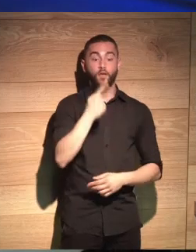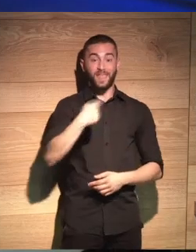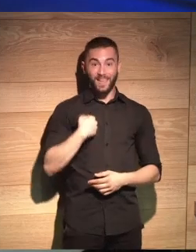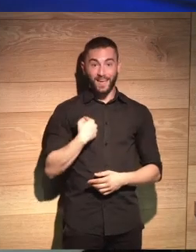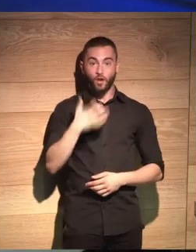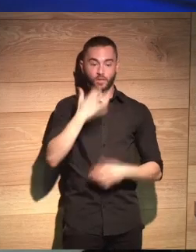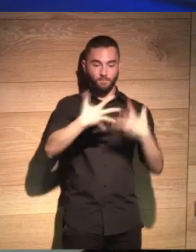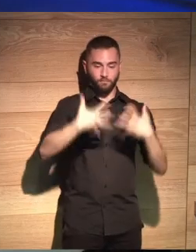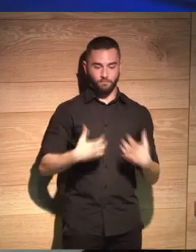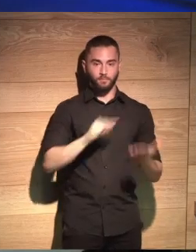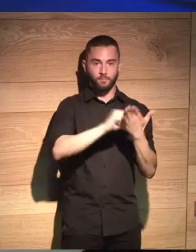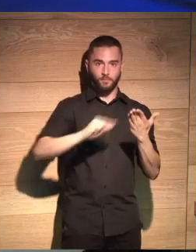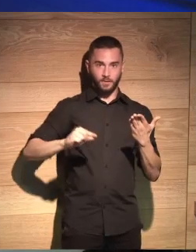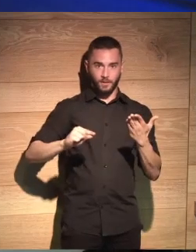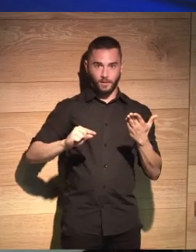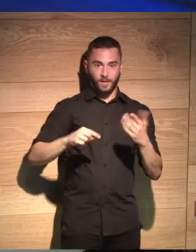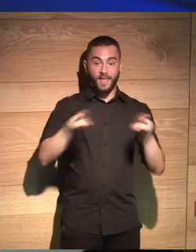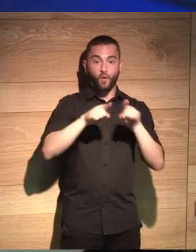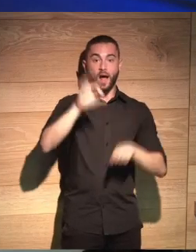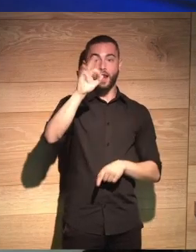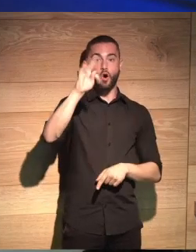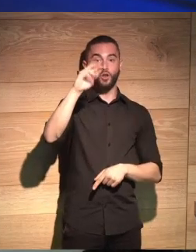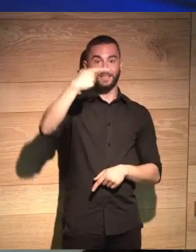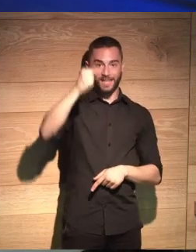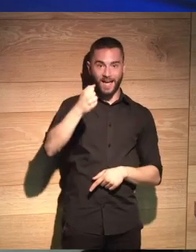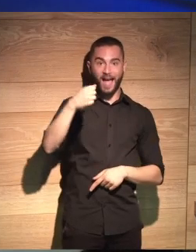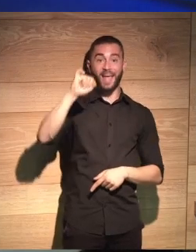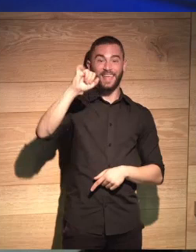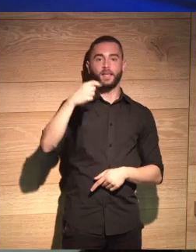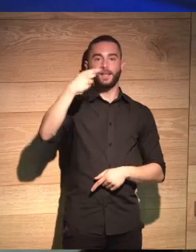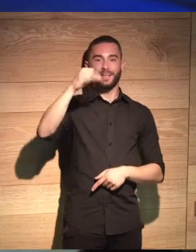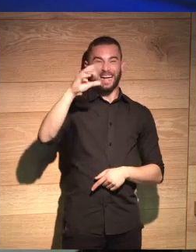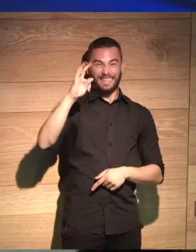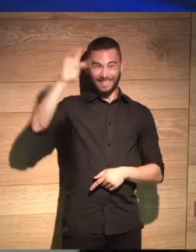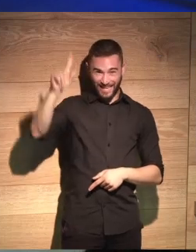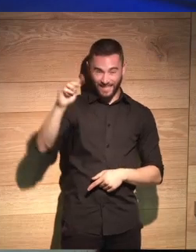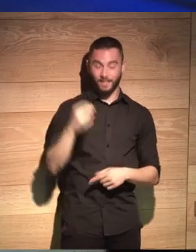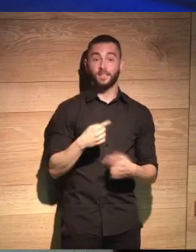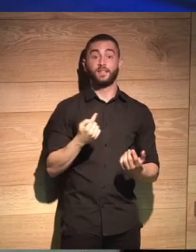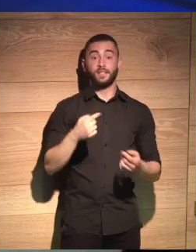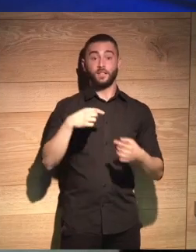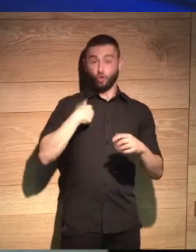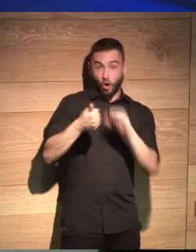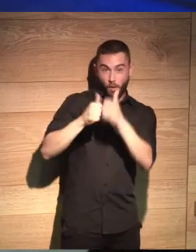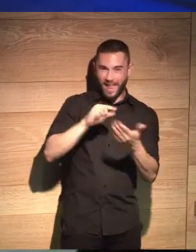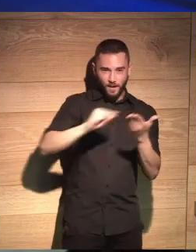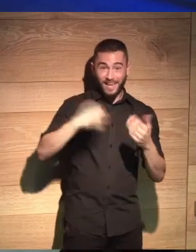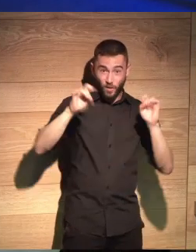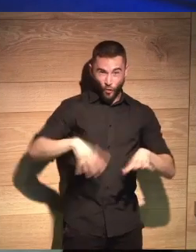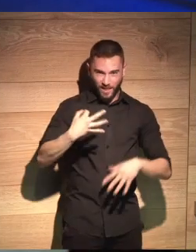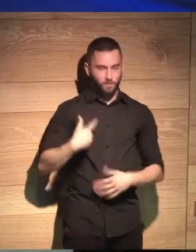redacción tenía que escribir como Ortega y Gasset. Menos mal. Aquí acabo. La posibilidad realmente